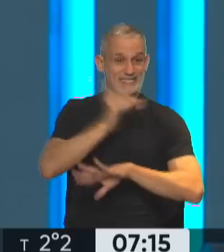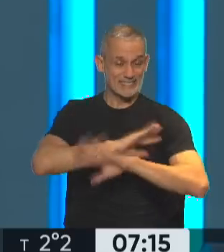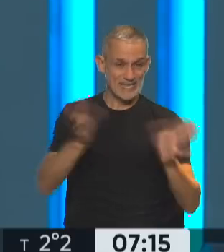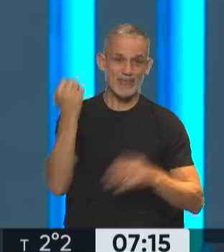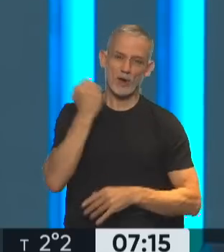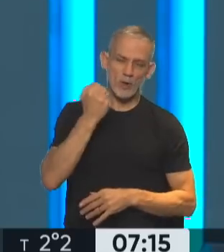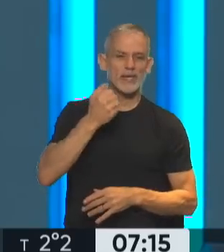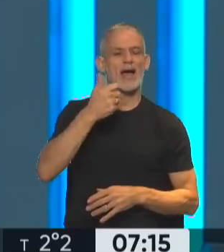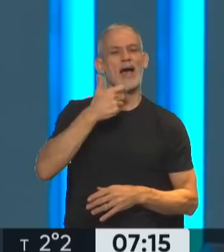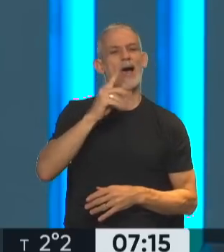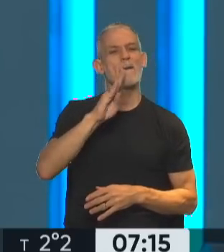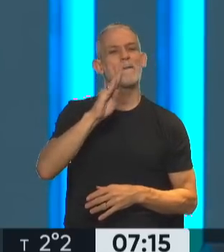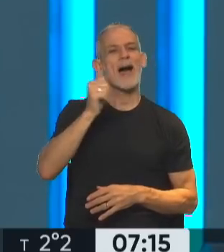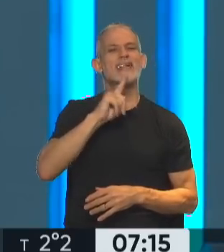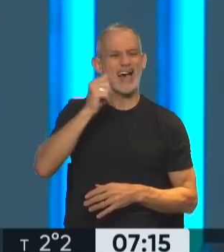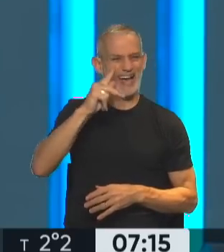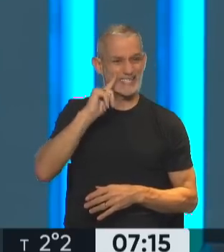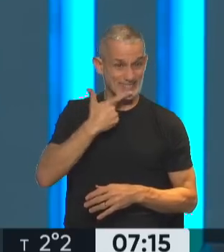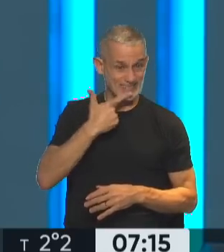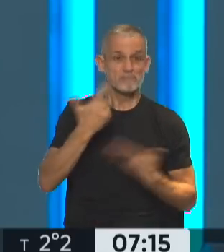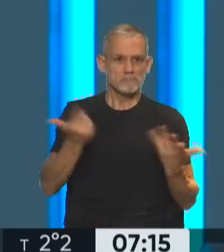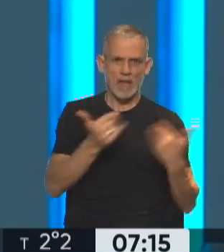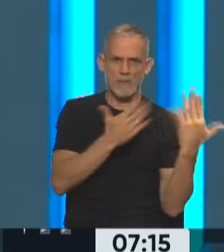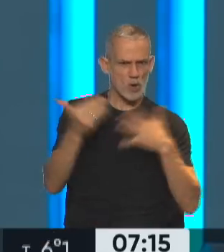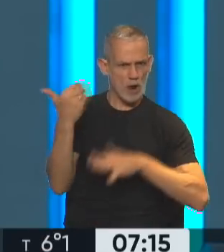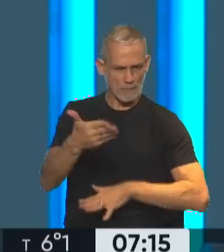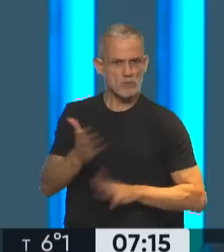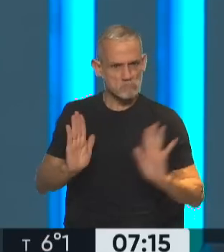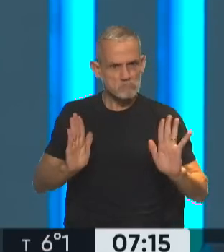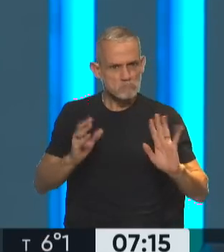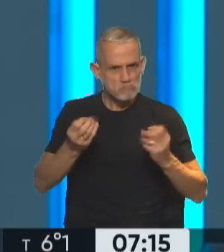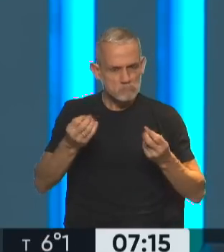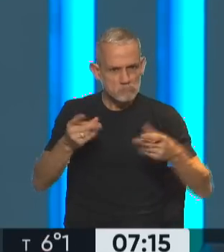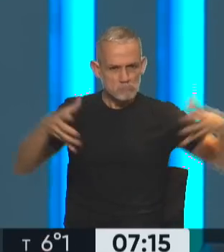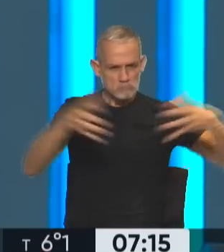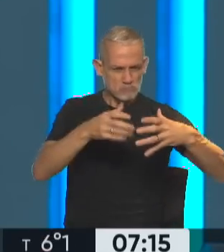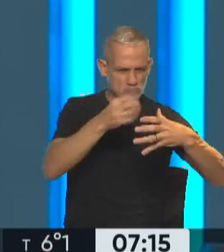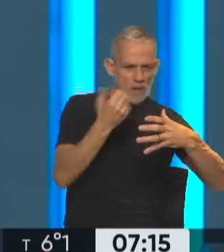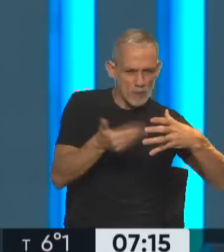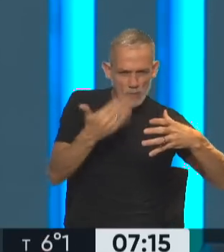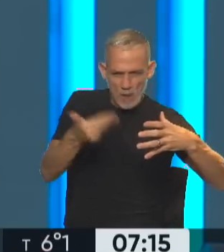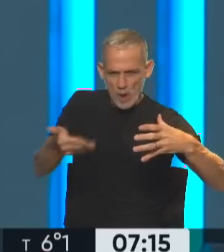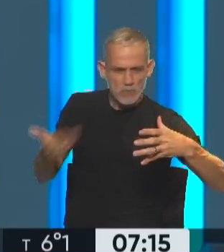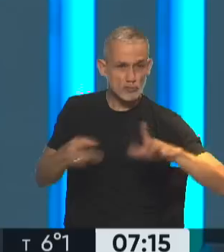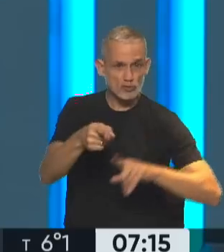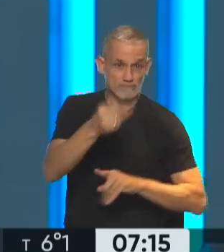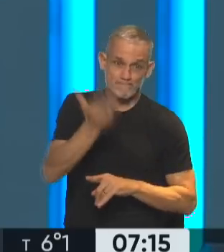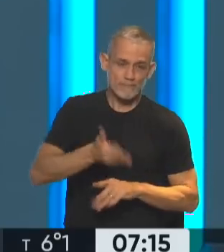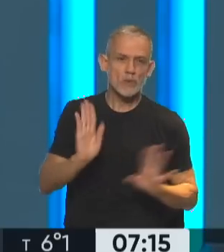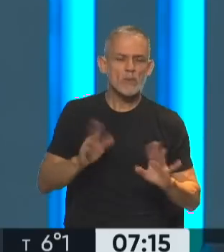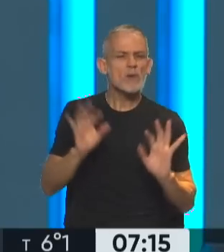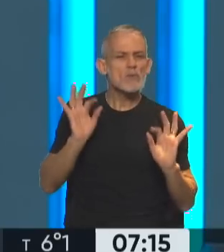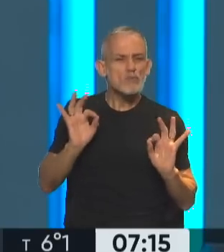es Silvina Batakis, es cierto, tiene el apoyo de todos los sectores del Frente de Todos, pero bueno, hay que ver si